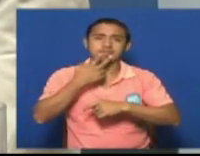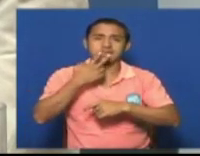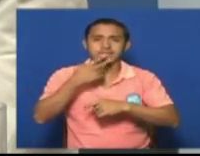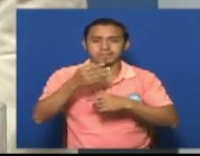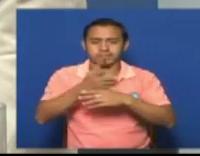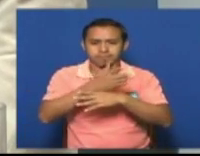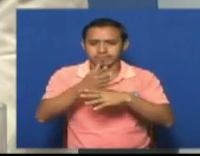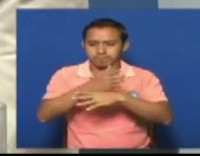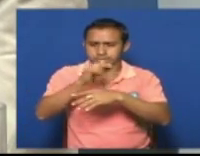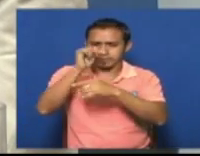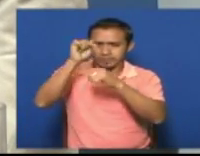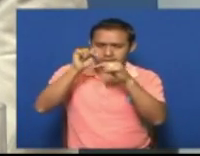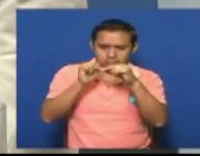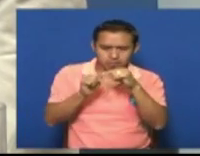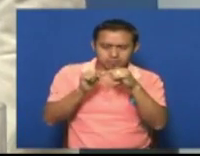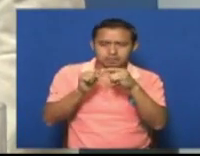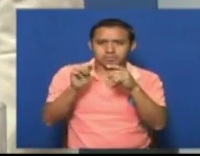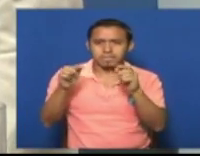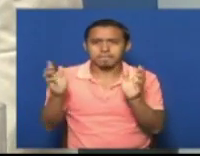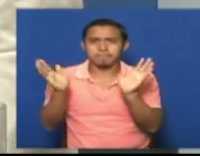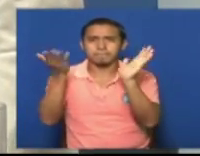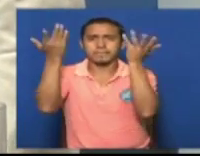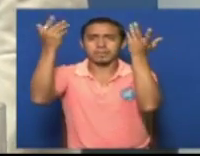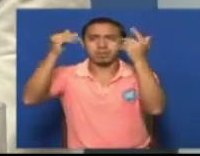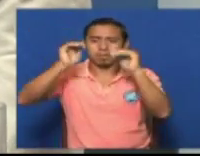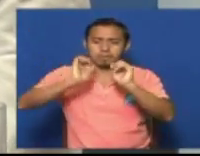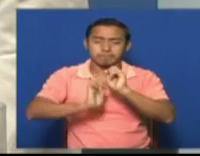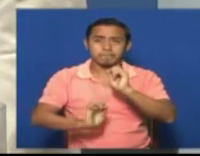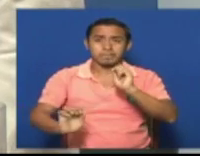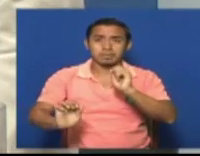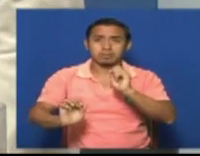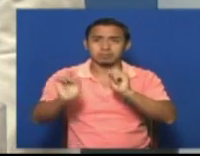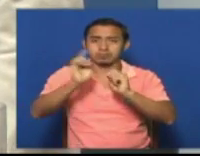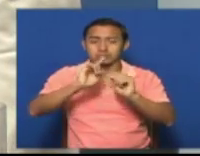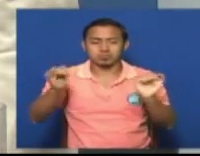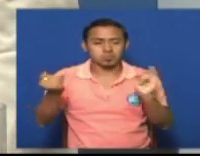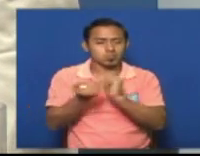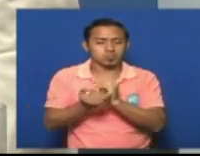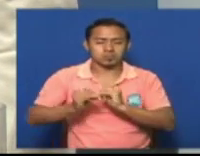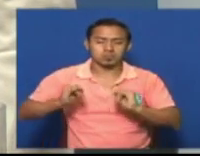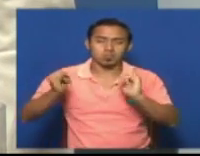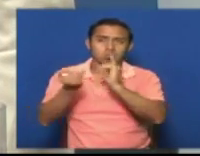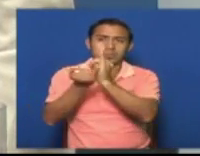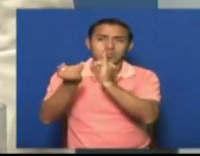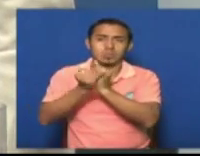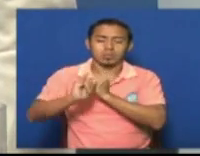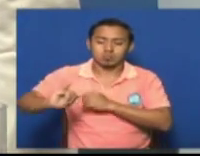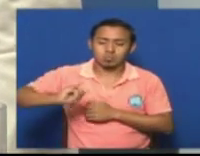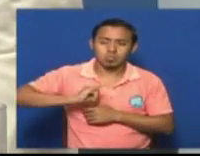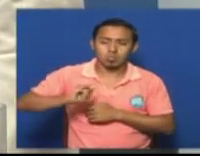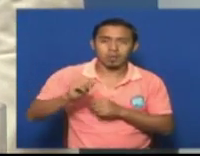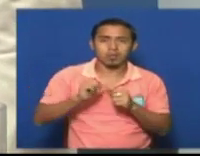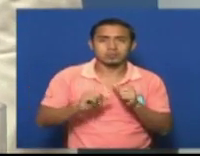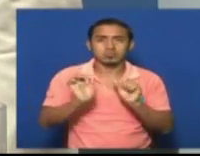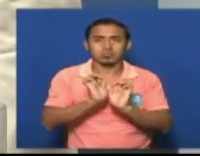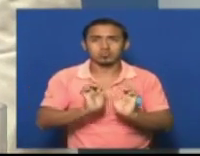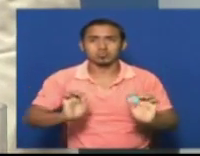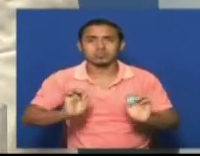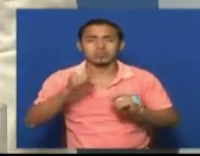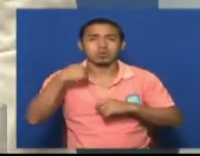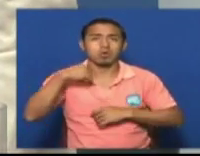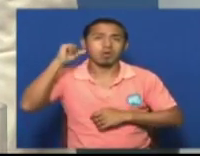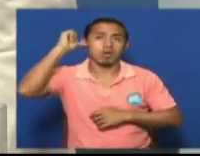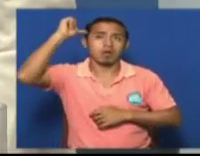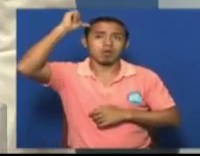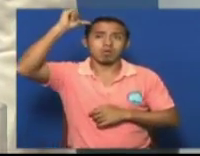distinción entre menores y mayores ahora todos somos iguales las personas adultas los niños y las niñas somos